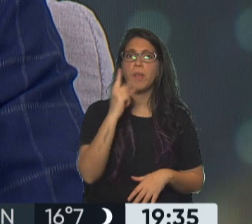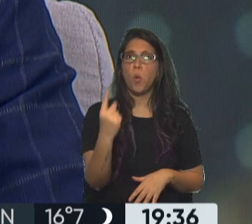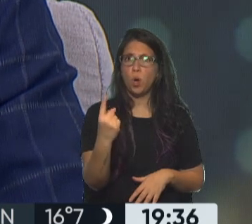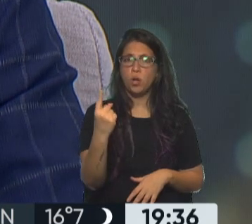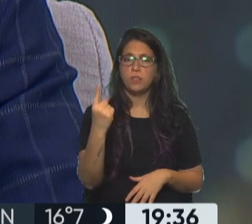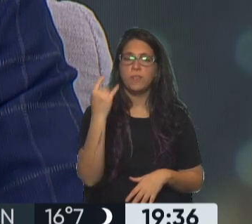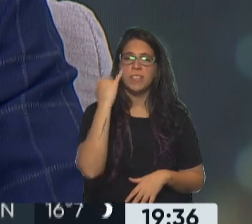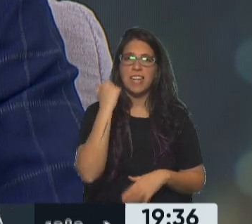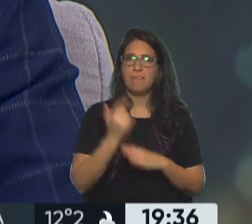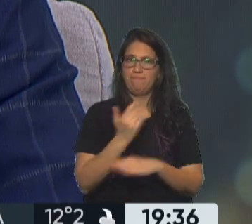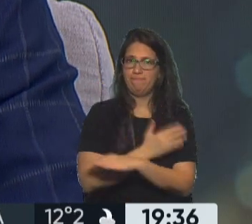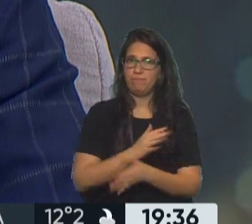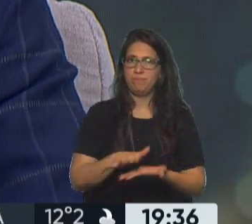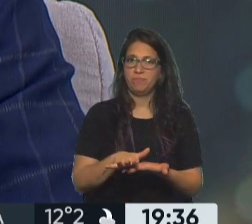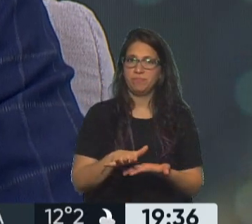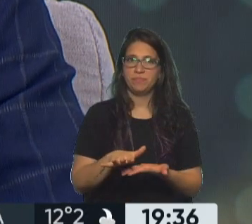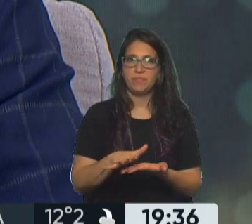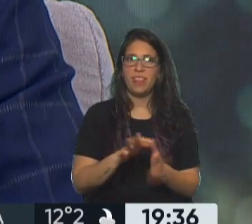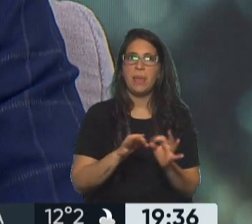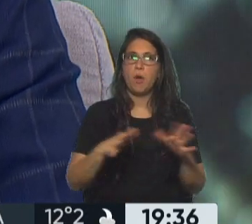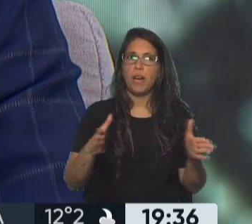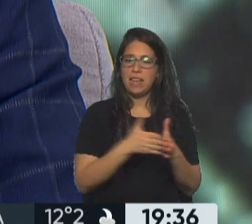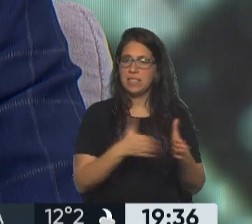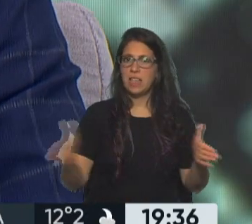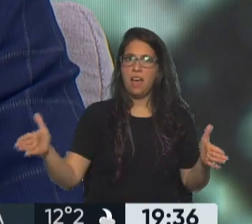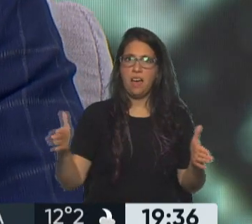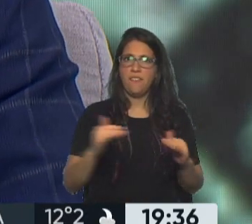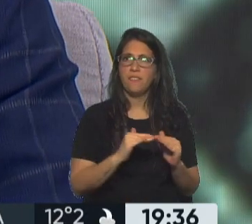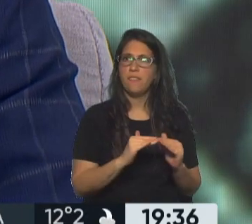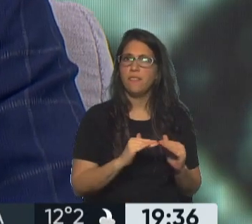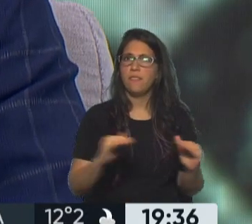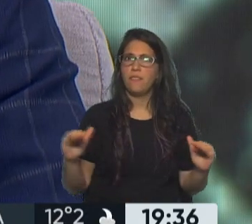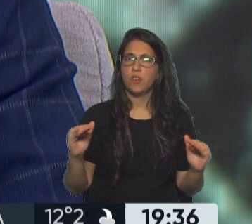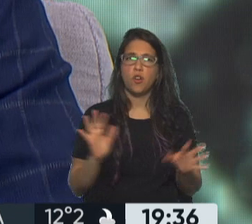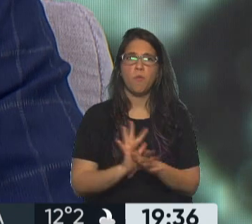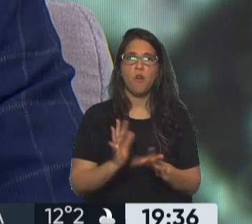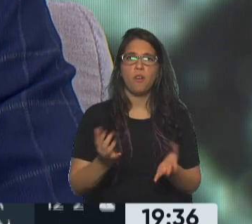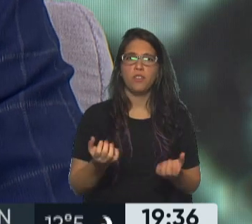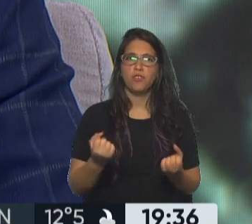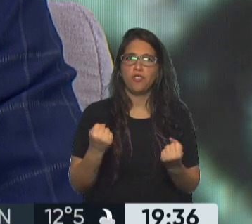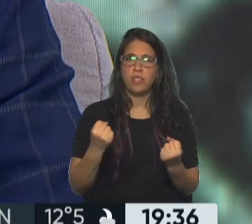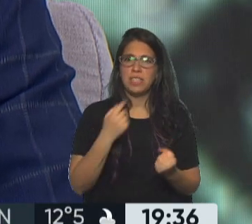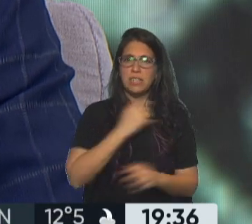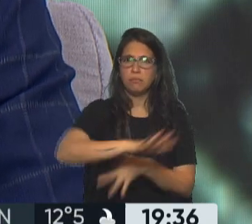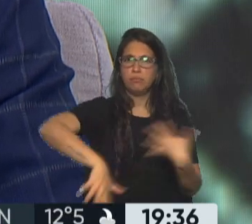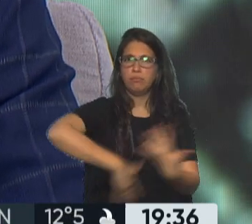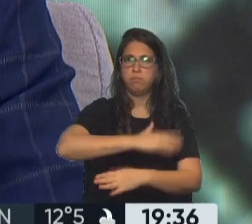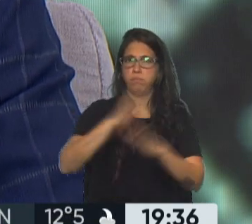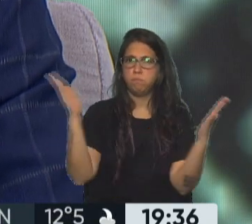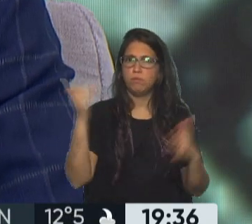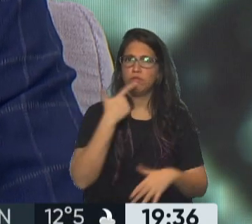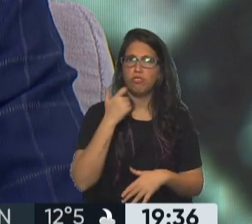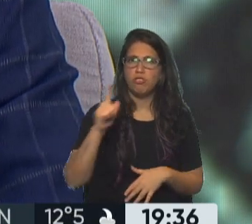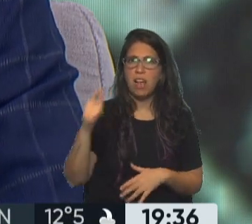el sostén que tuvo la democracia, que con la crisis social y económica tremenda